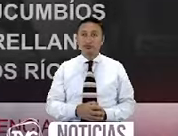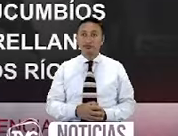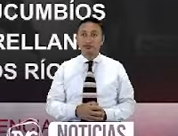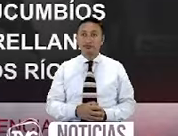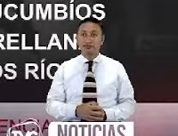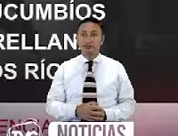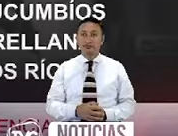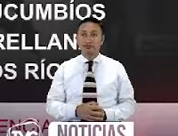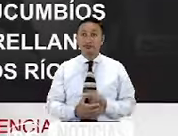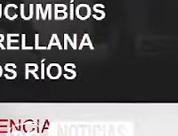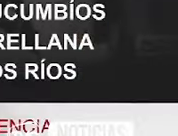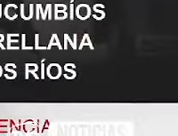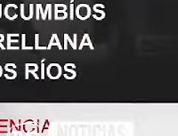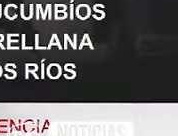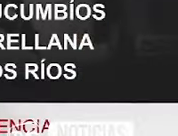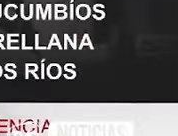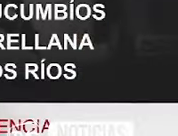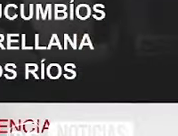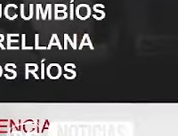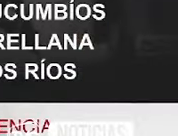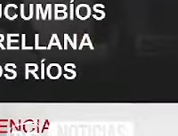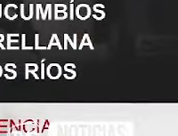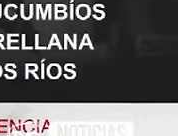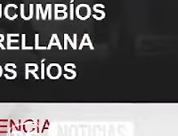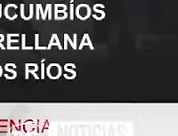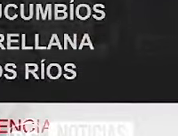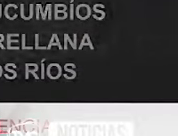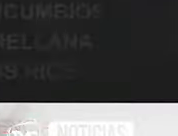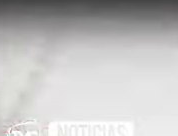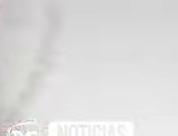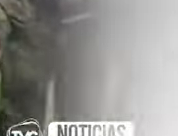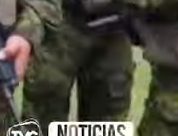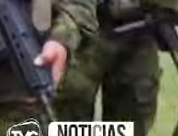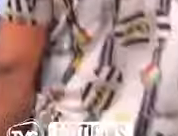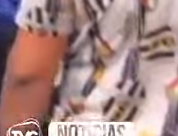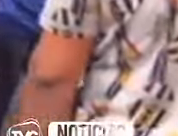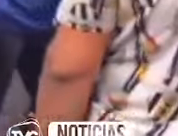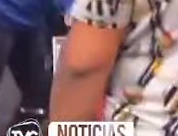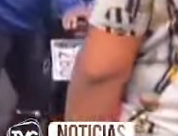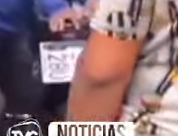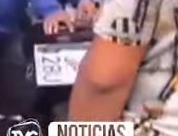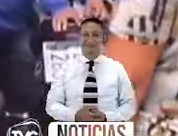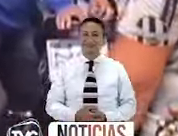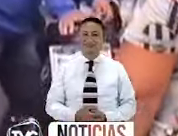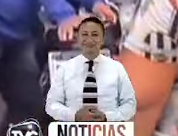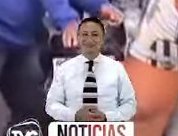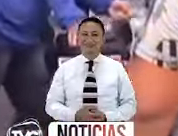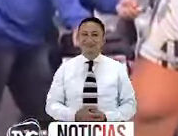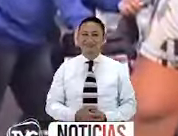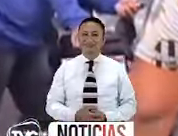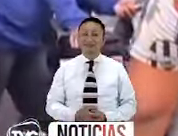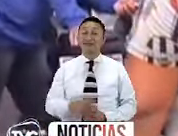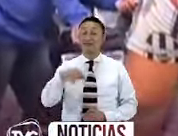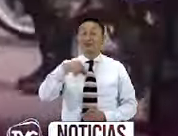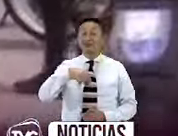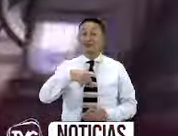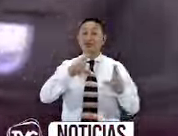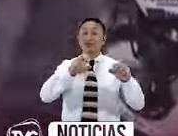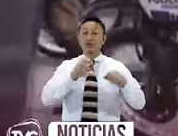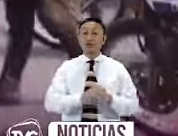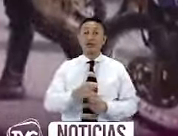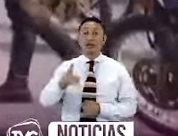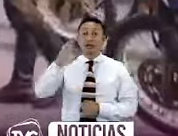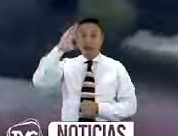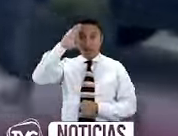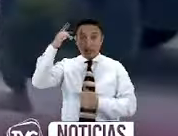Manabí, Sucumbíos, Orellana y Los Ríos, a las cuales se suma el cantón Camilo Ponce Enríquez en Azuay, con base en los informes de las